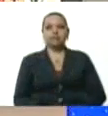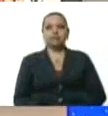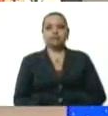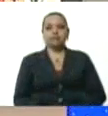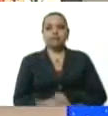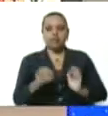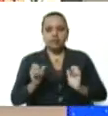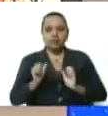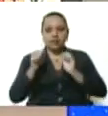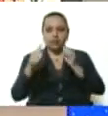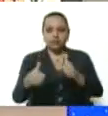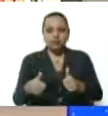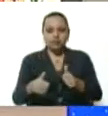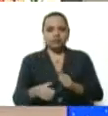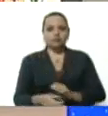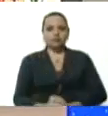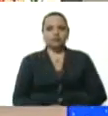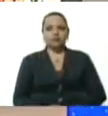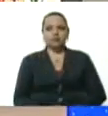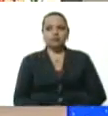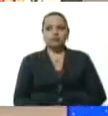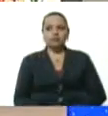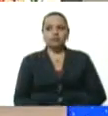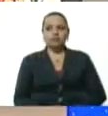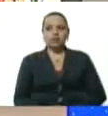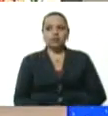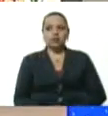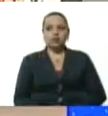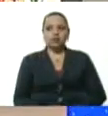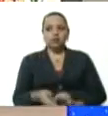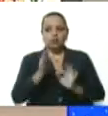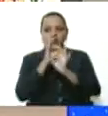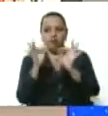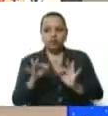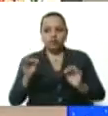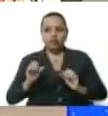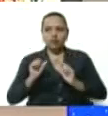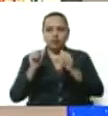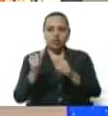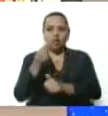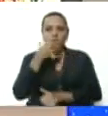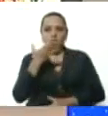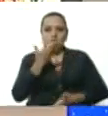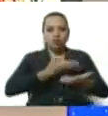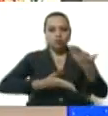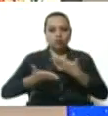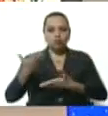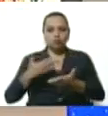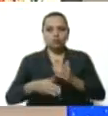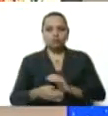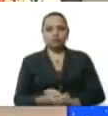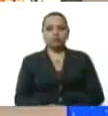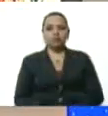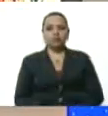empezamos con el mecanismo inicial de los buenos oficios, del buen